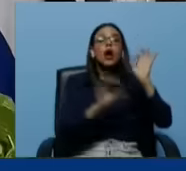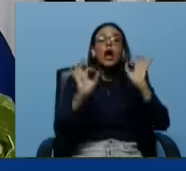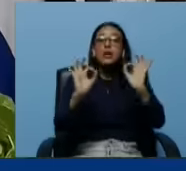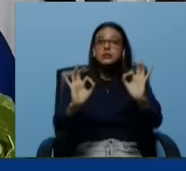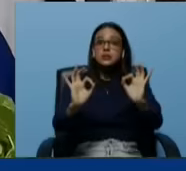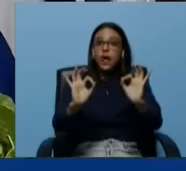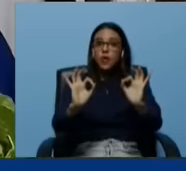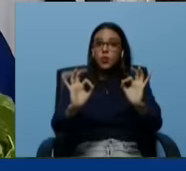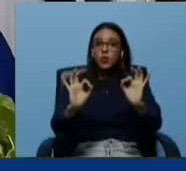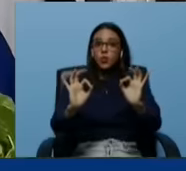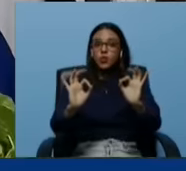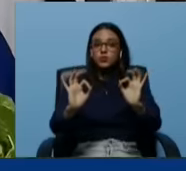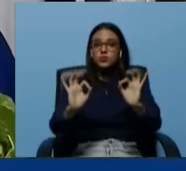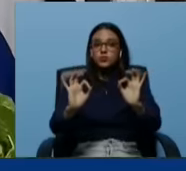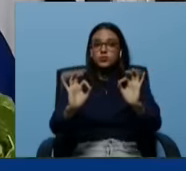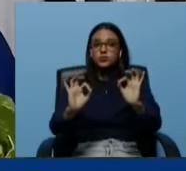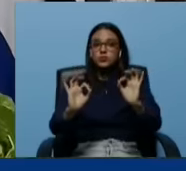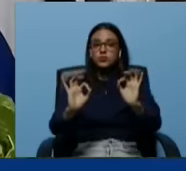un Estado,